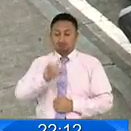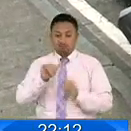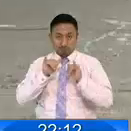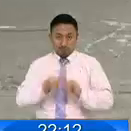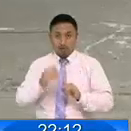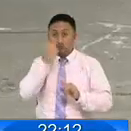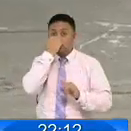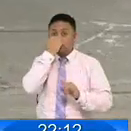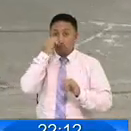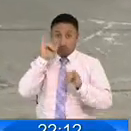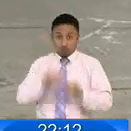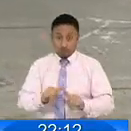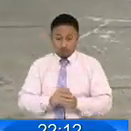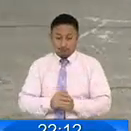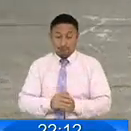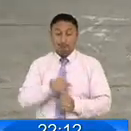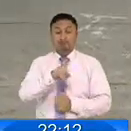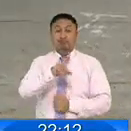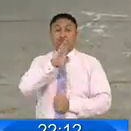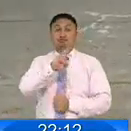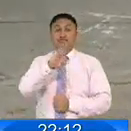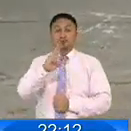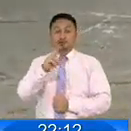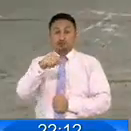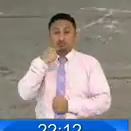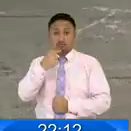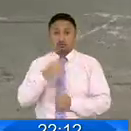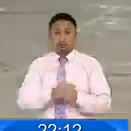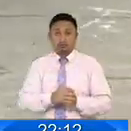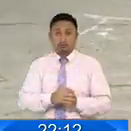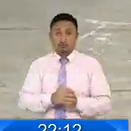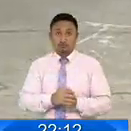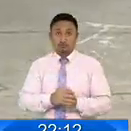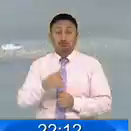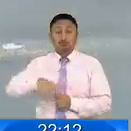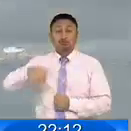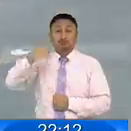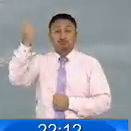rojo y 166 notificaron que se mantendrán con esta